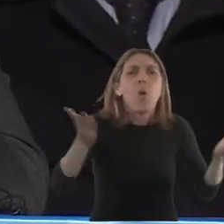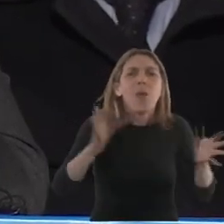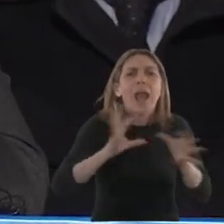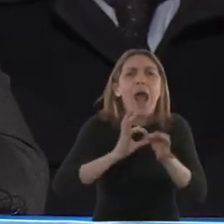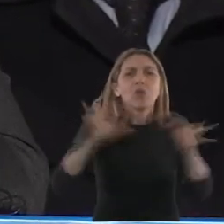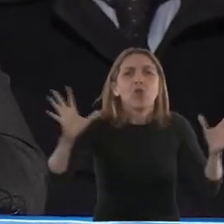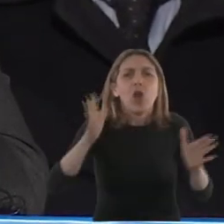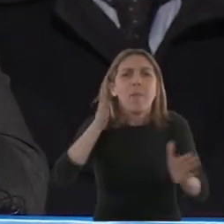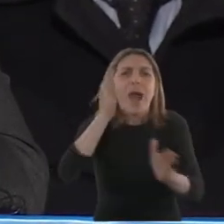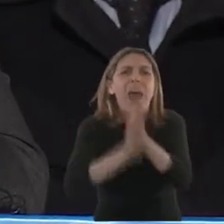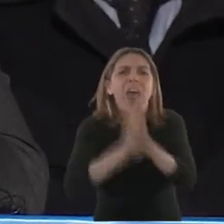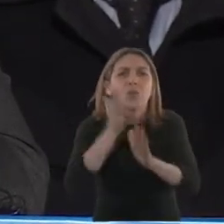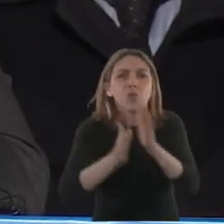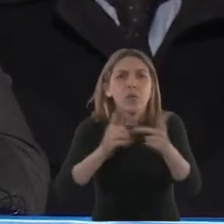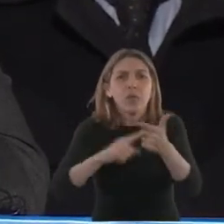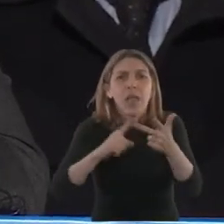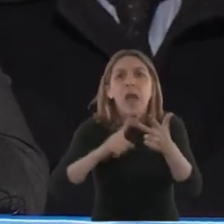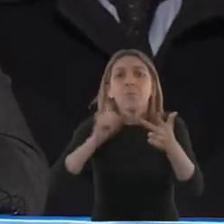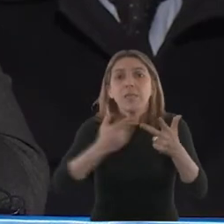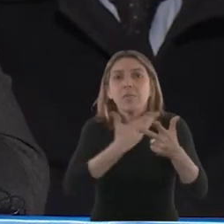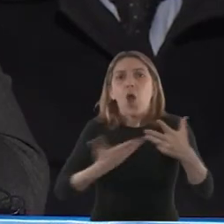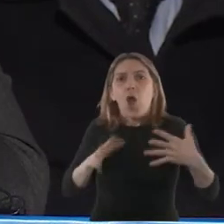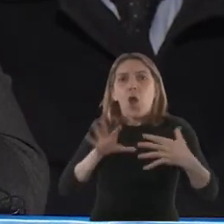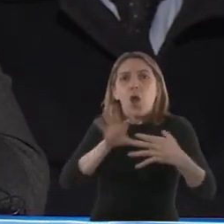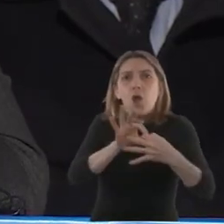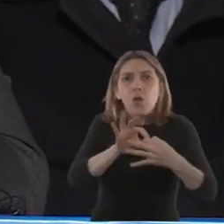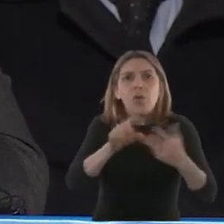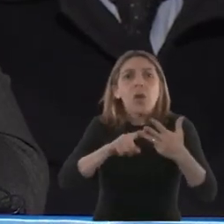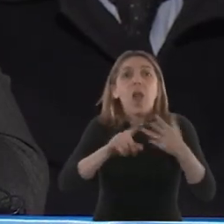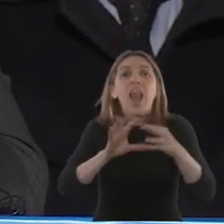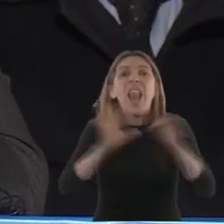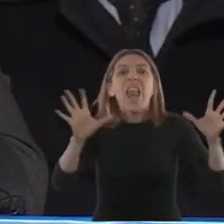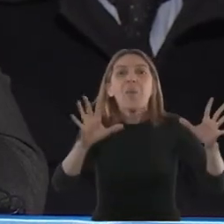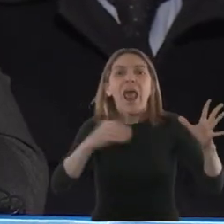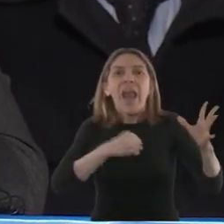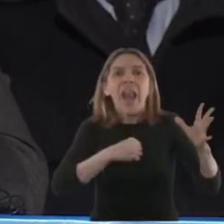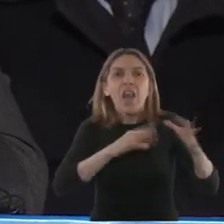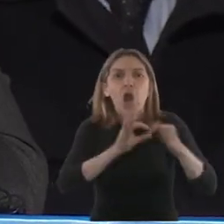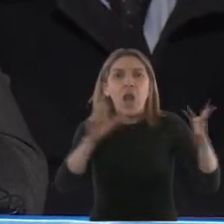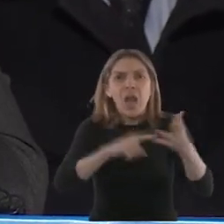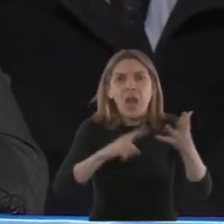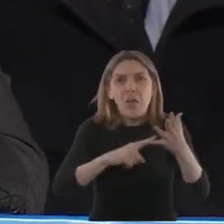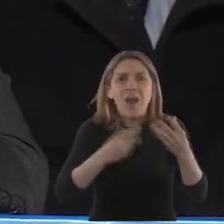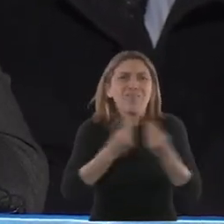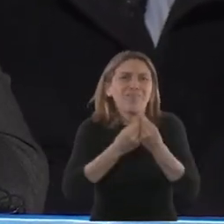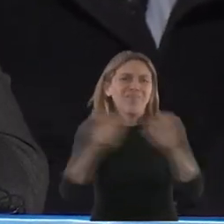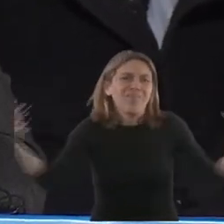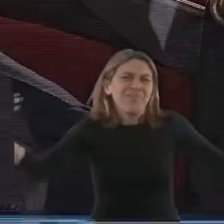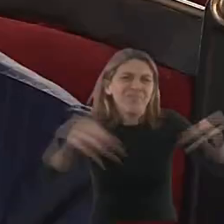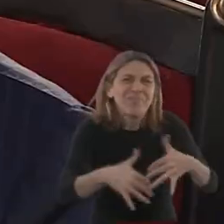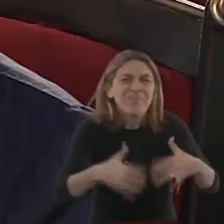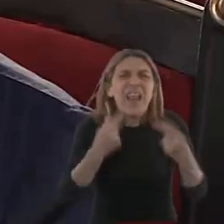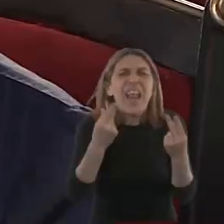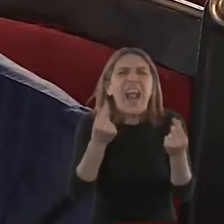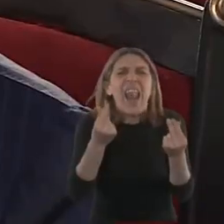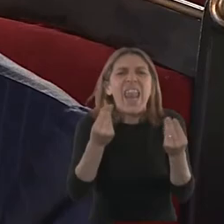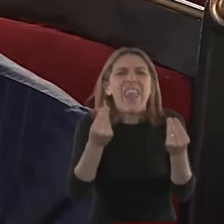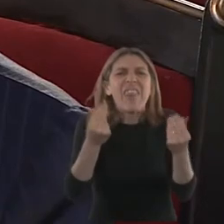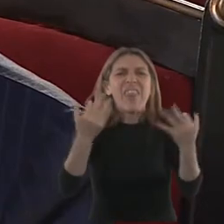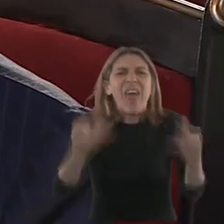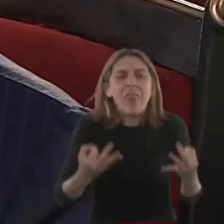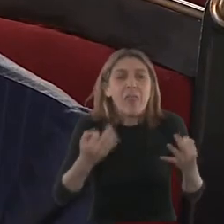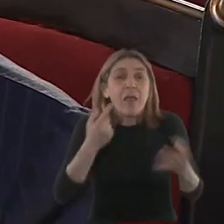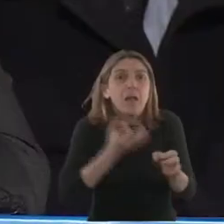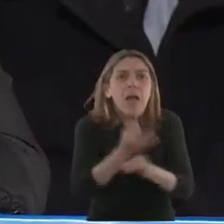autónoma, gratuita, cogobernada, laica, plural, de calidad, generadora del